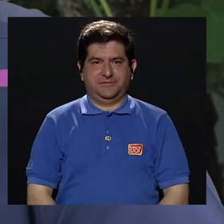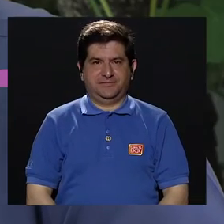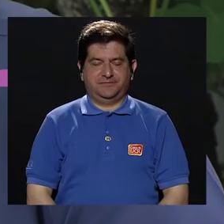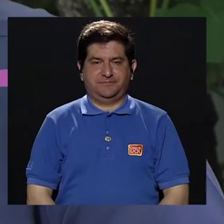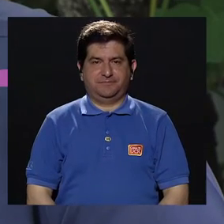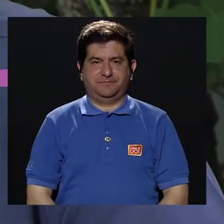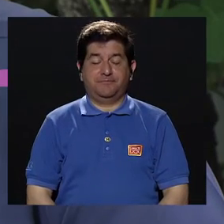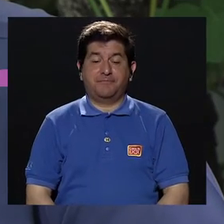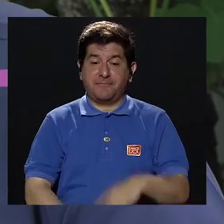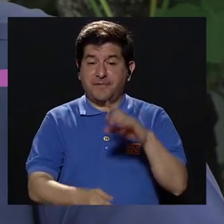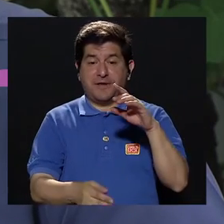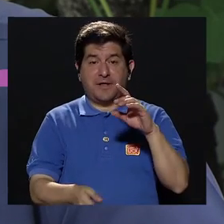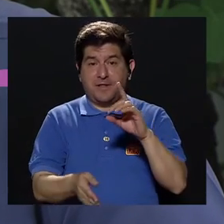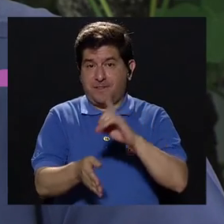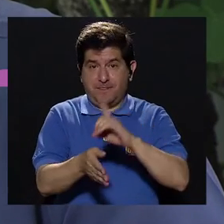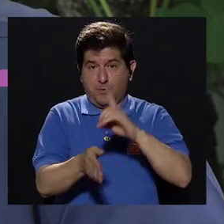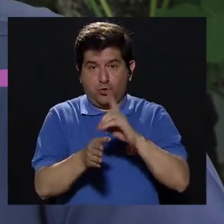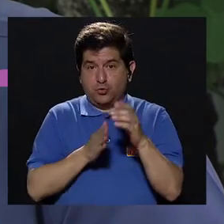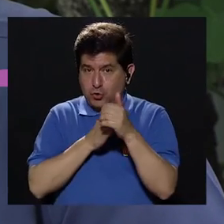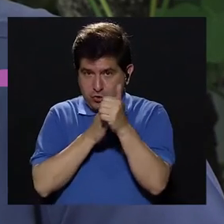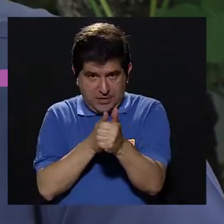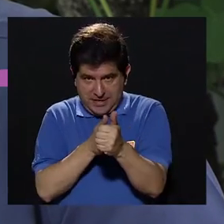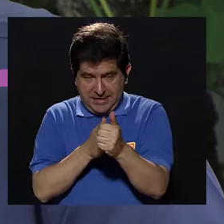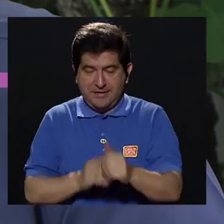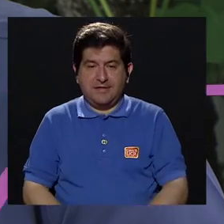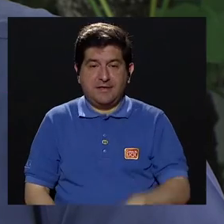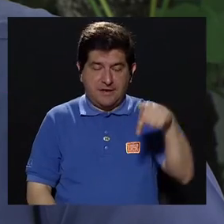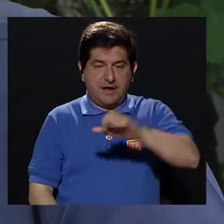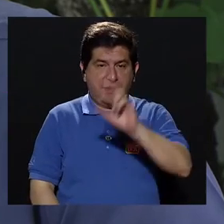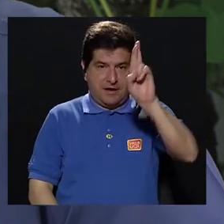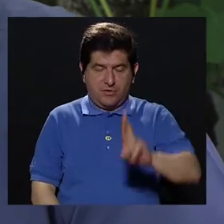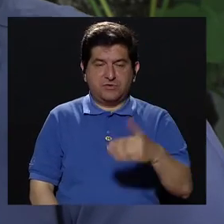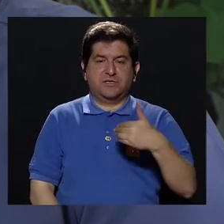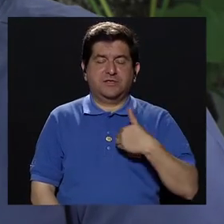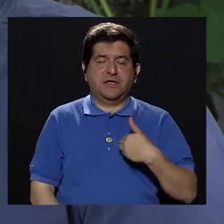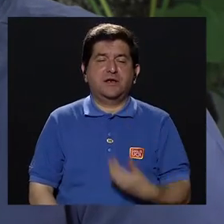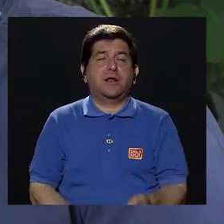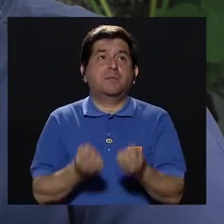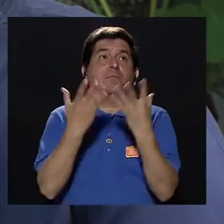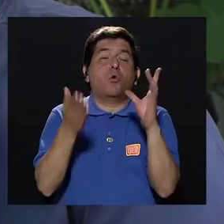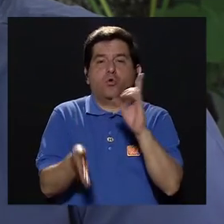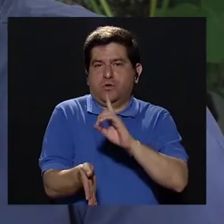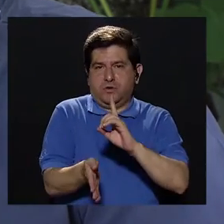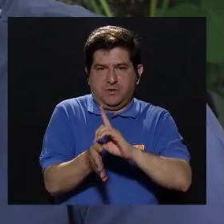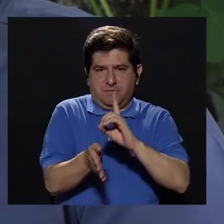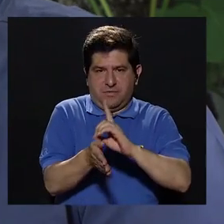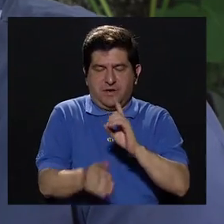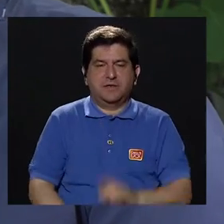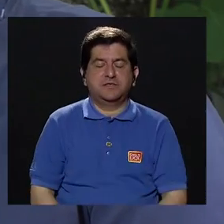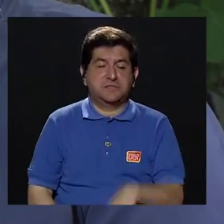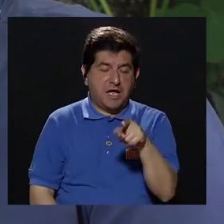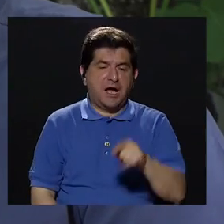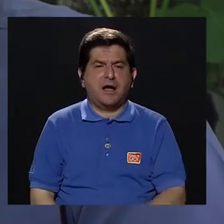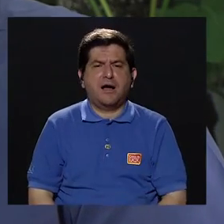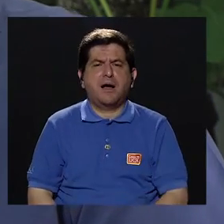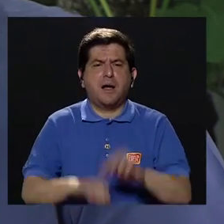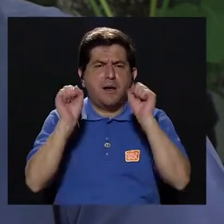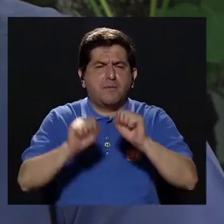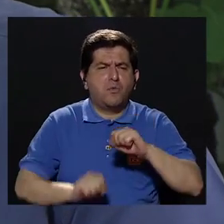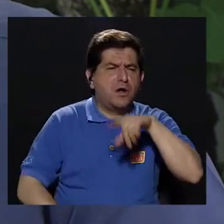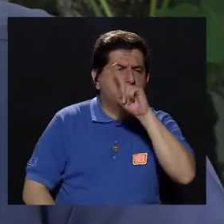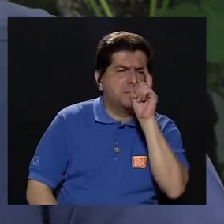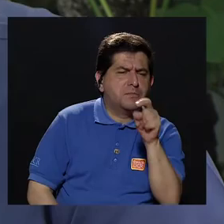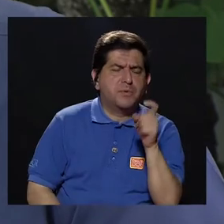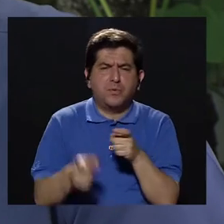ya sea con el médico de cabecera, pero acá en Costa Rica tenemos médicos por todo sitio, entonces puede pegársele a él para